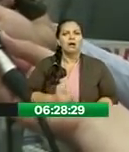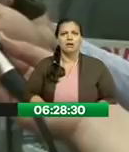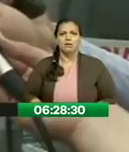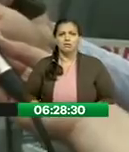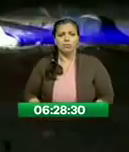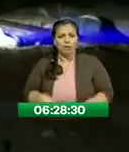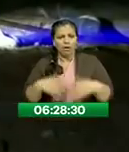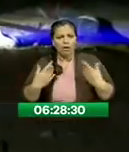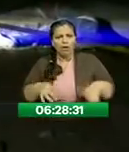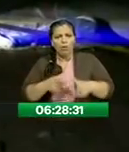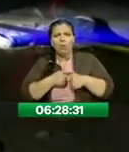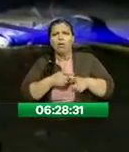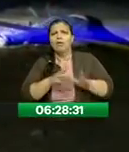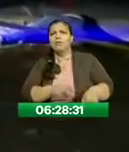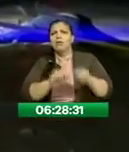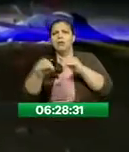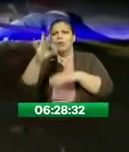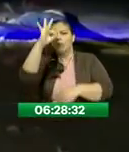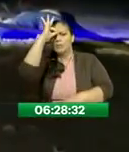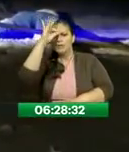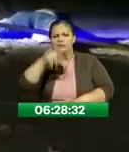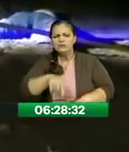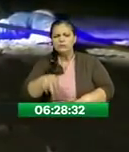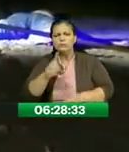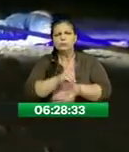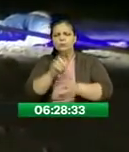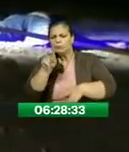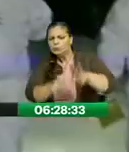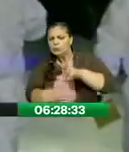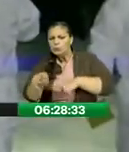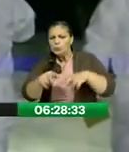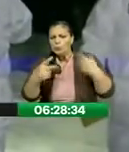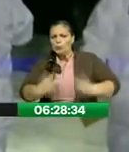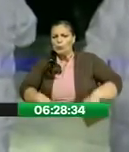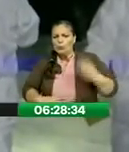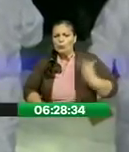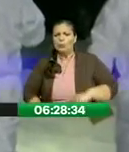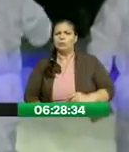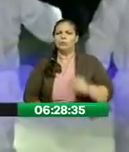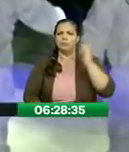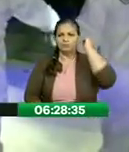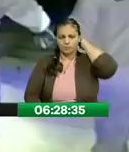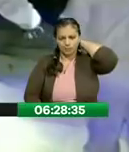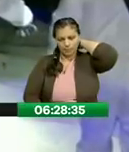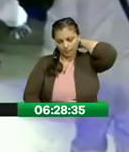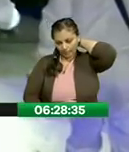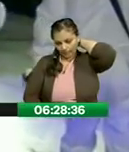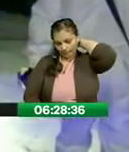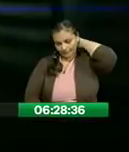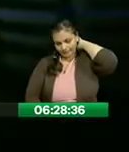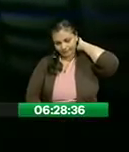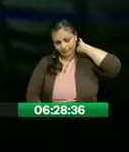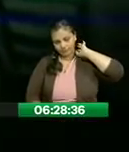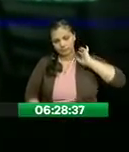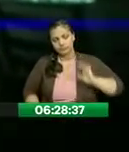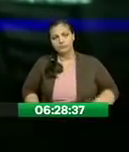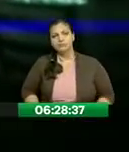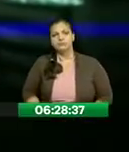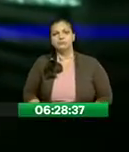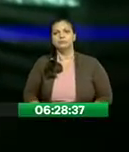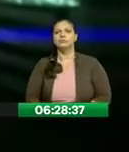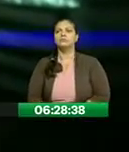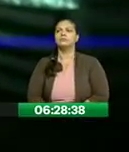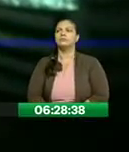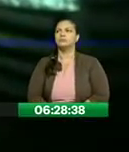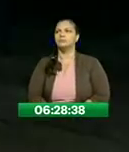tenía. Según las primeras investigaciones, las víctimas fueron secuestradas en el sector de los Artesanos en Montecristi. En esa misma zona quemaron el vehículo